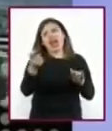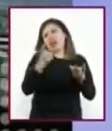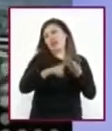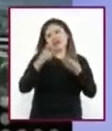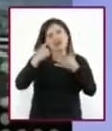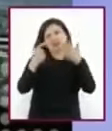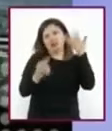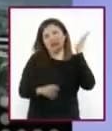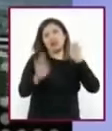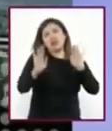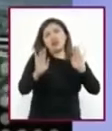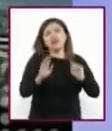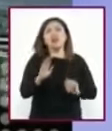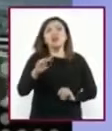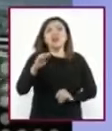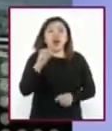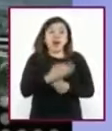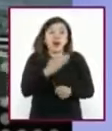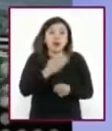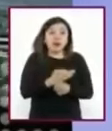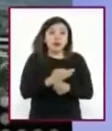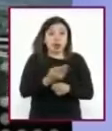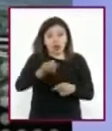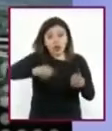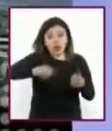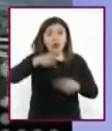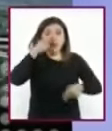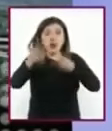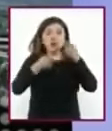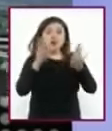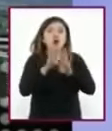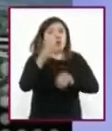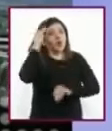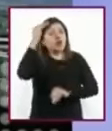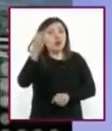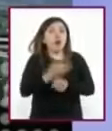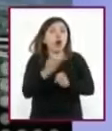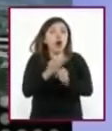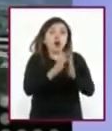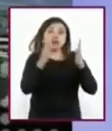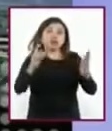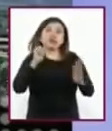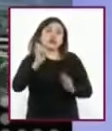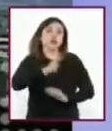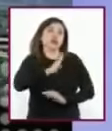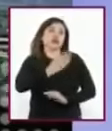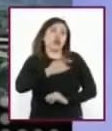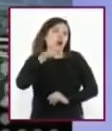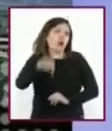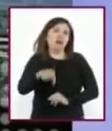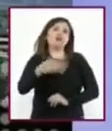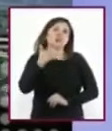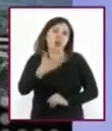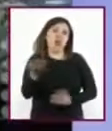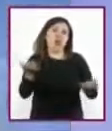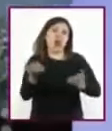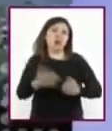de hablar. Y pues ahorita, o sea, nosotros estamos así como que en nuestra época, ¿no? Y tenemos el español, o sea, ese es el correcto,